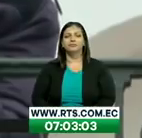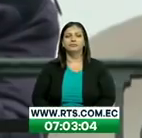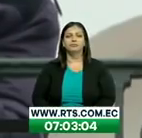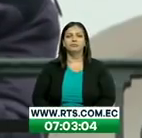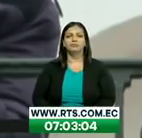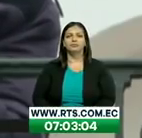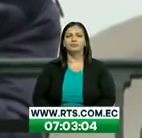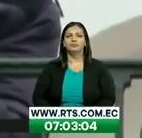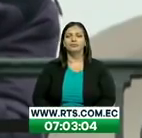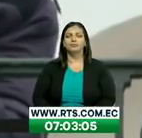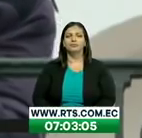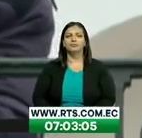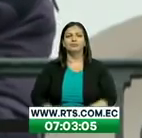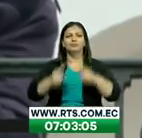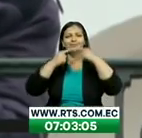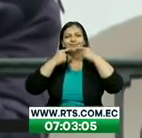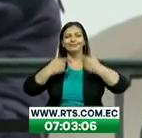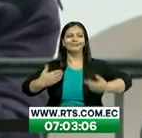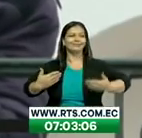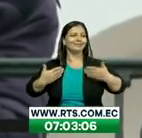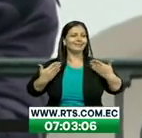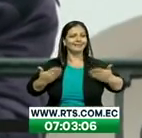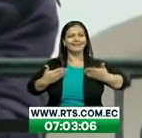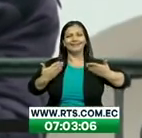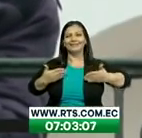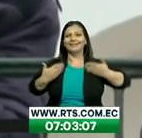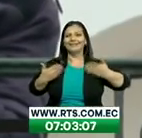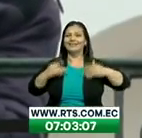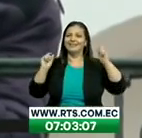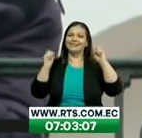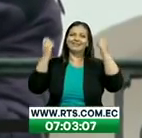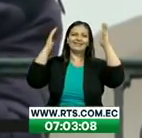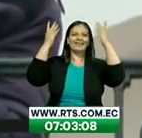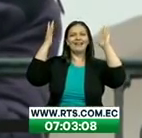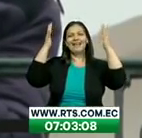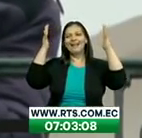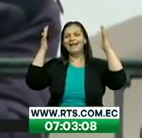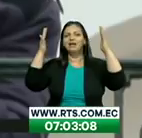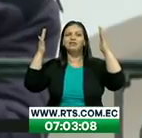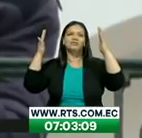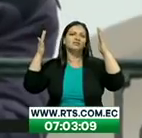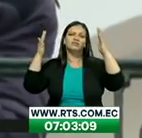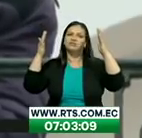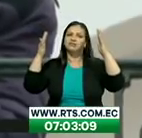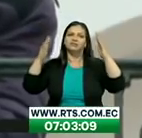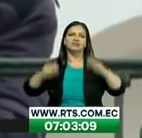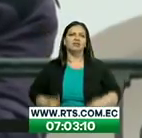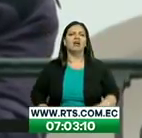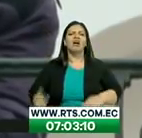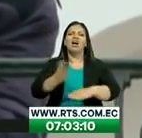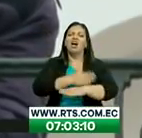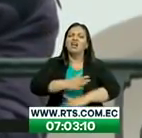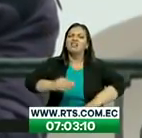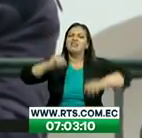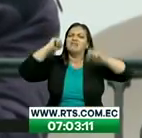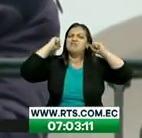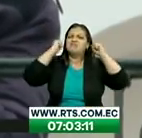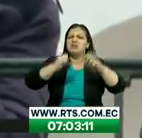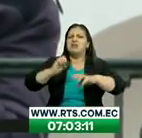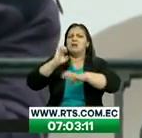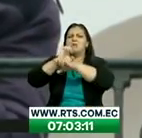alegría, no, no hay festejo. Ha habido enfrentamiento entre